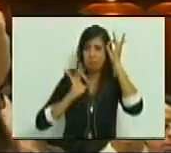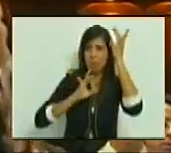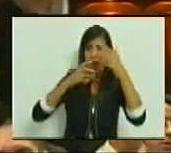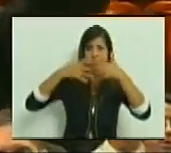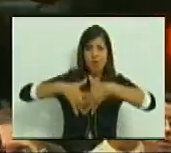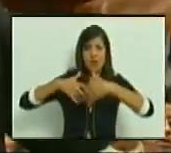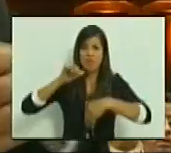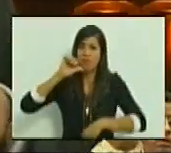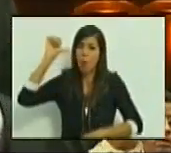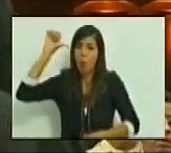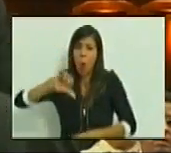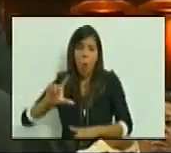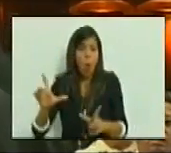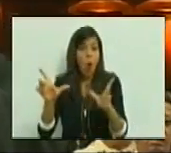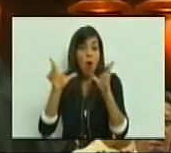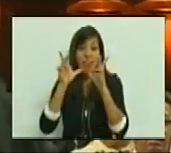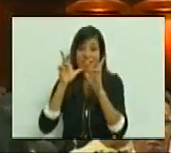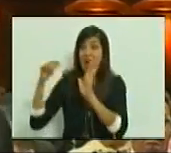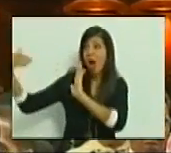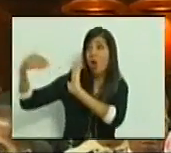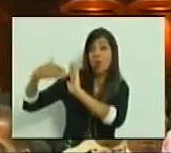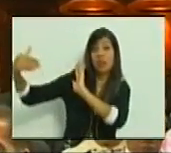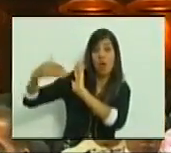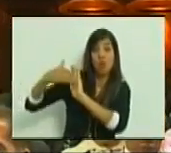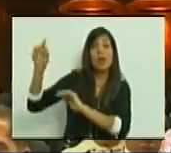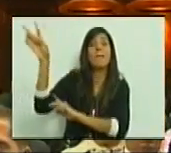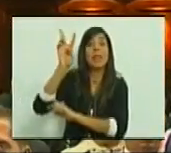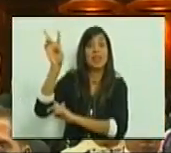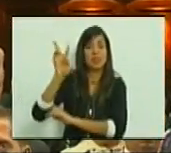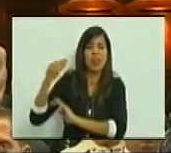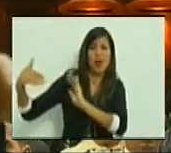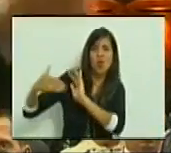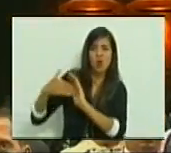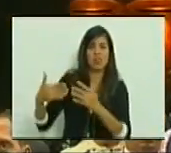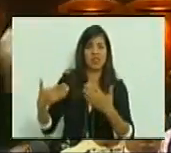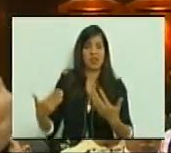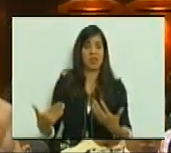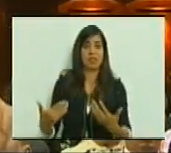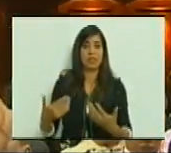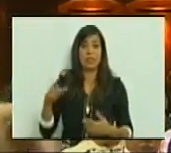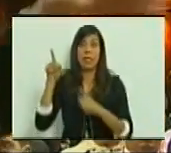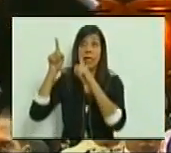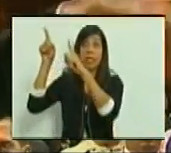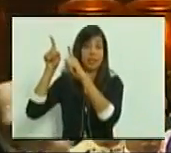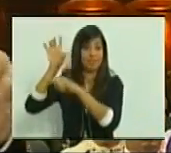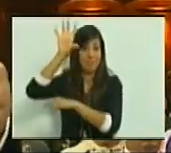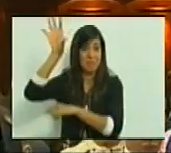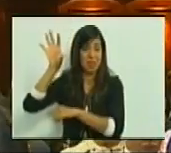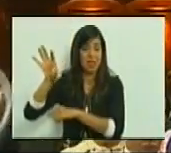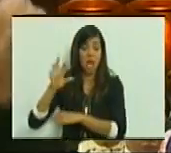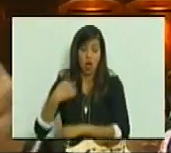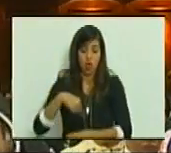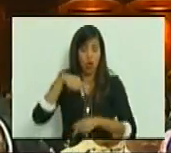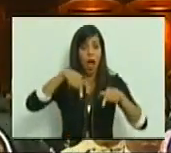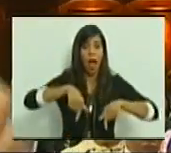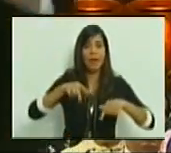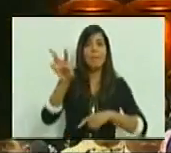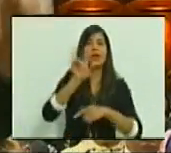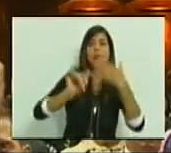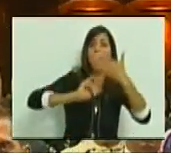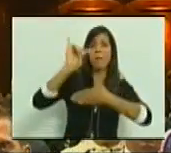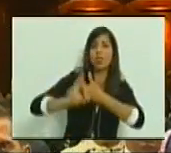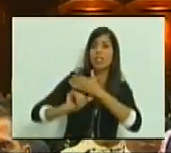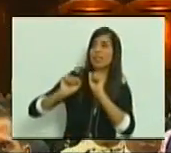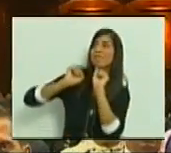más perverso con la que ella se está atacando a nuestro pueblo. Es fundamental que aprobemos hoy